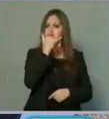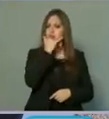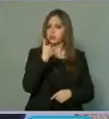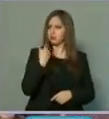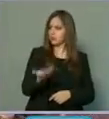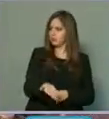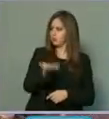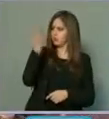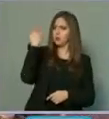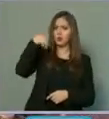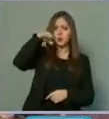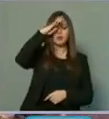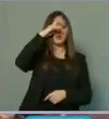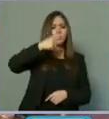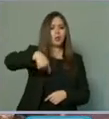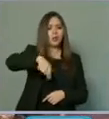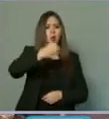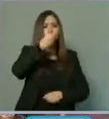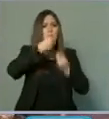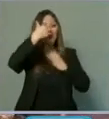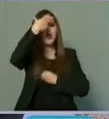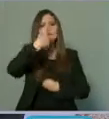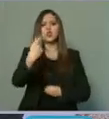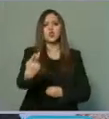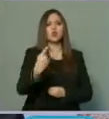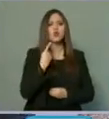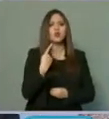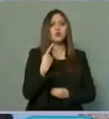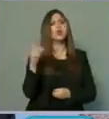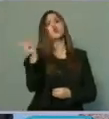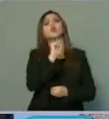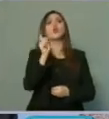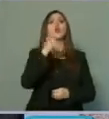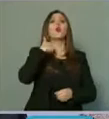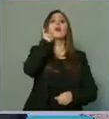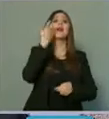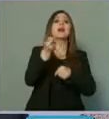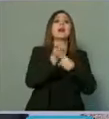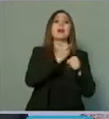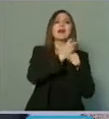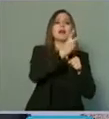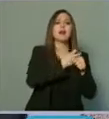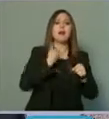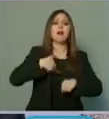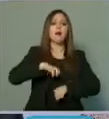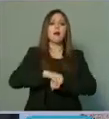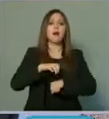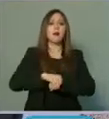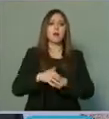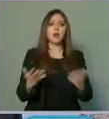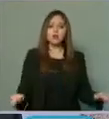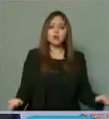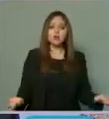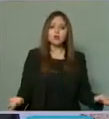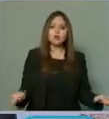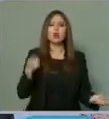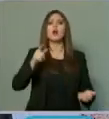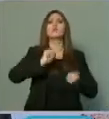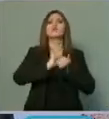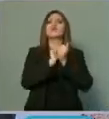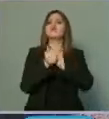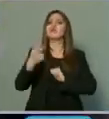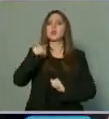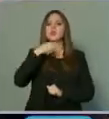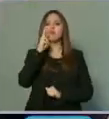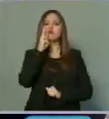era una cena entre tú y yo, no, es que voy a invitar a mis amigos. Entonces ella, en ese momento, conecta a lo mejor con un